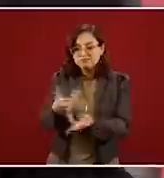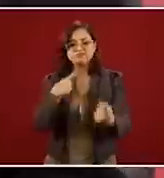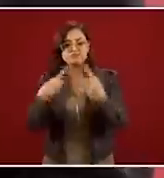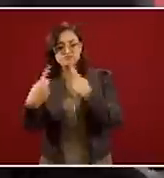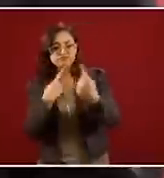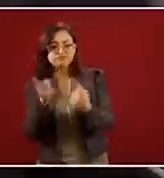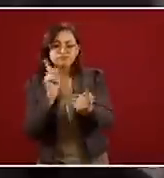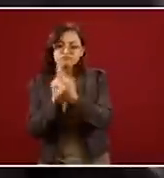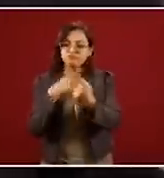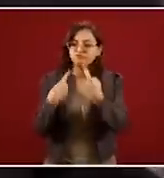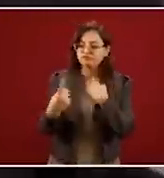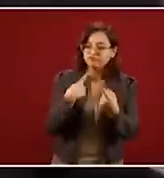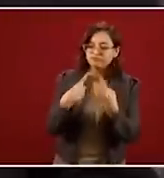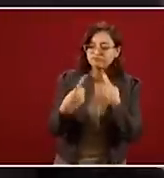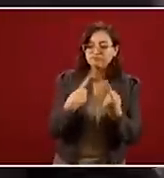encuéntrense,